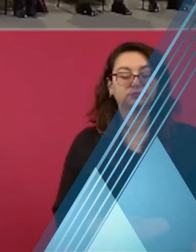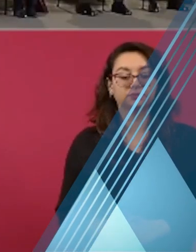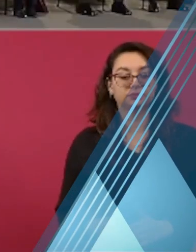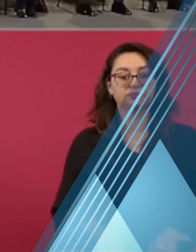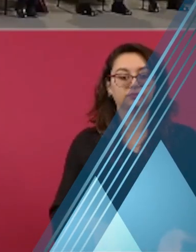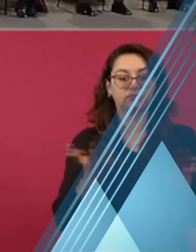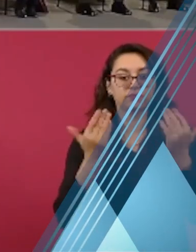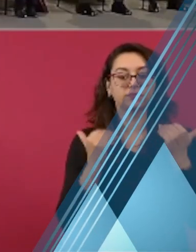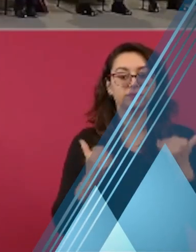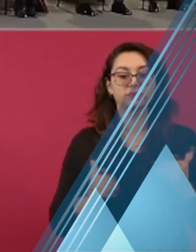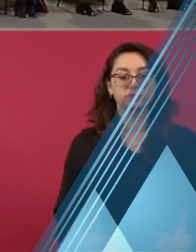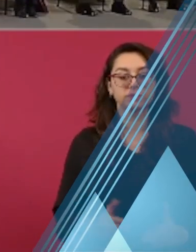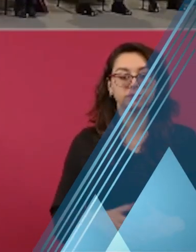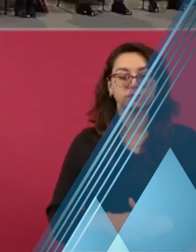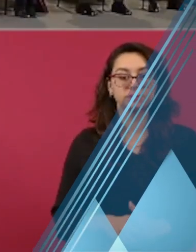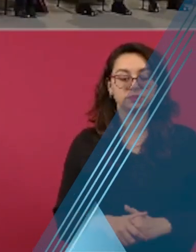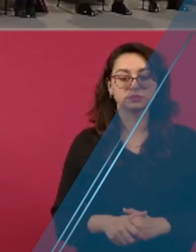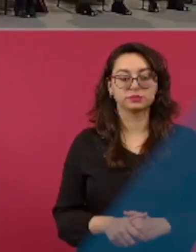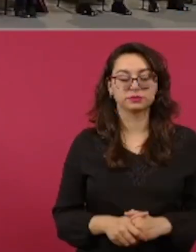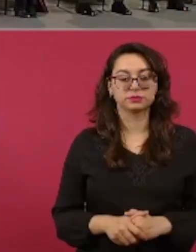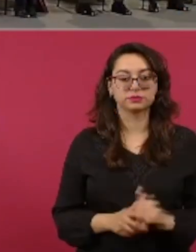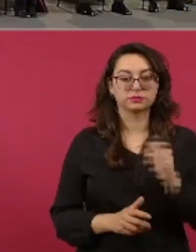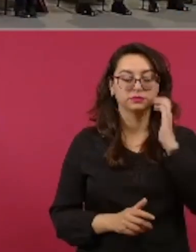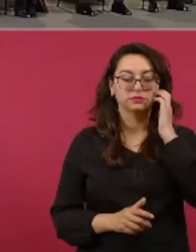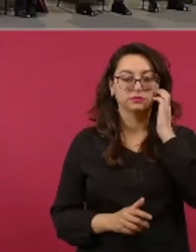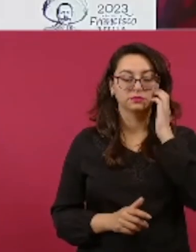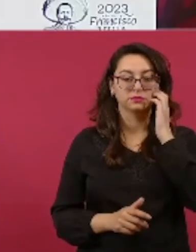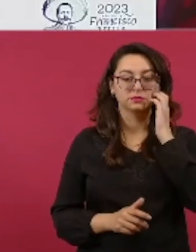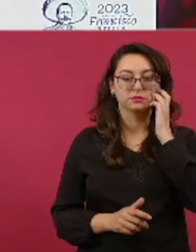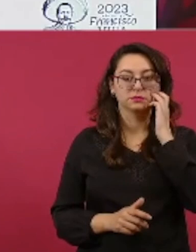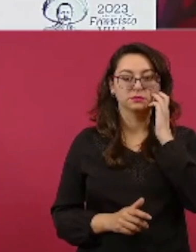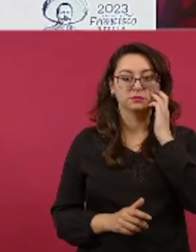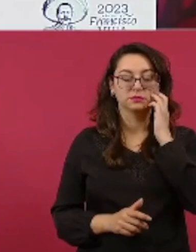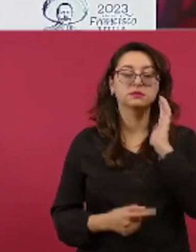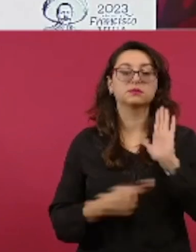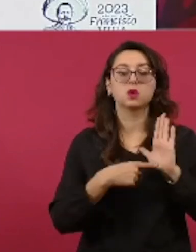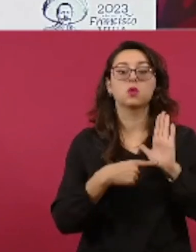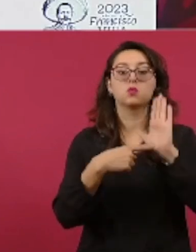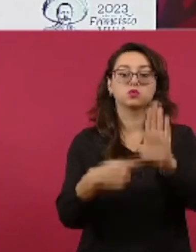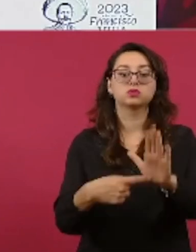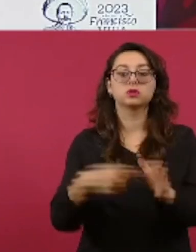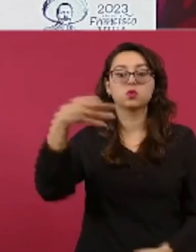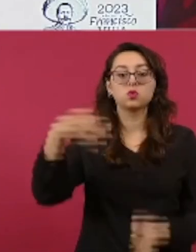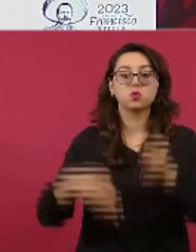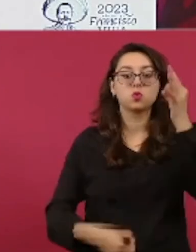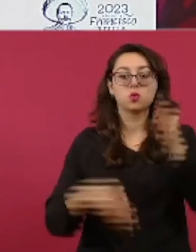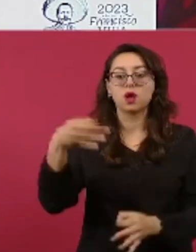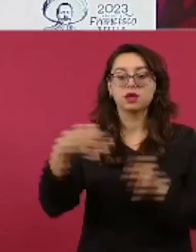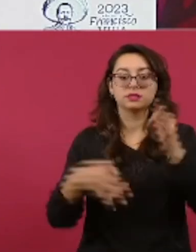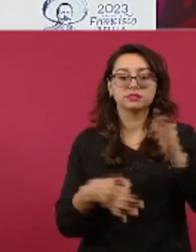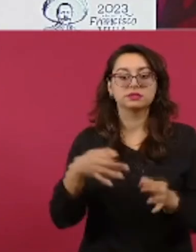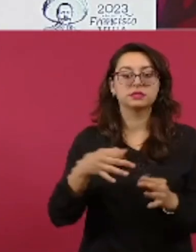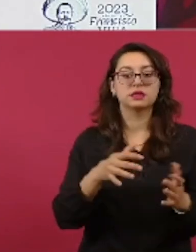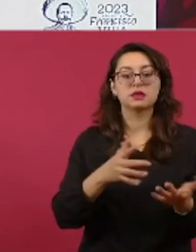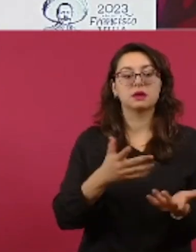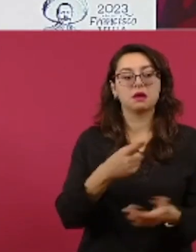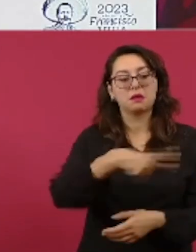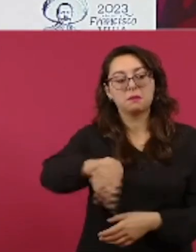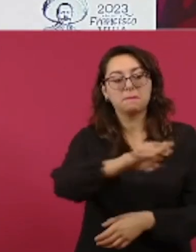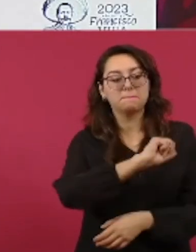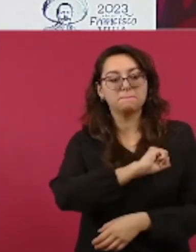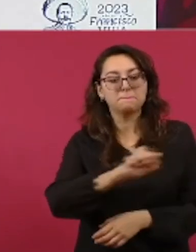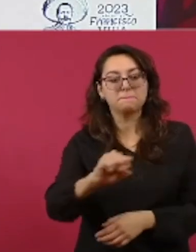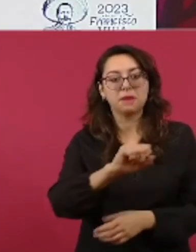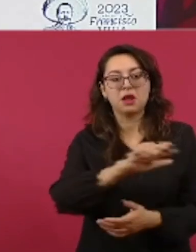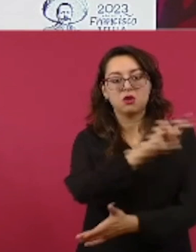Tenemos también los jueces que favorecen a delincuentes. En este caso se trata de Cecilia Crocman Flores.